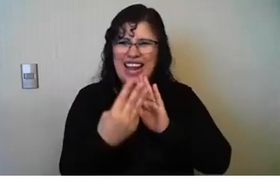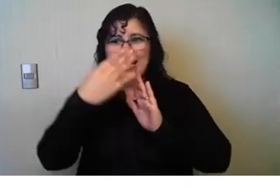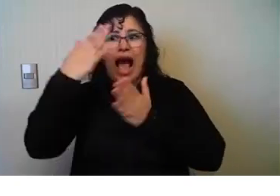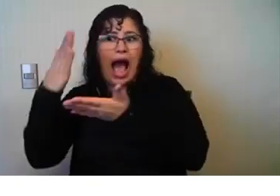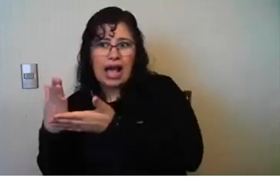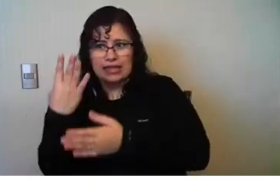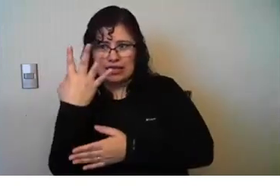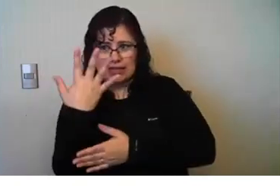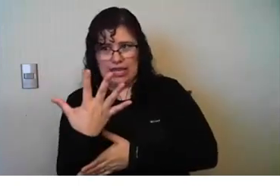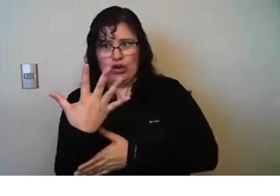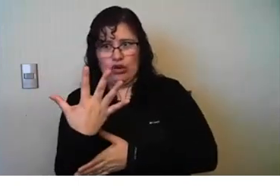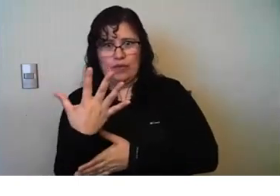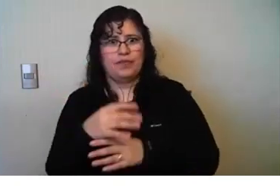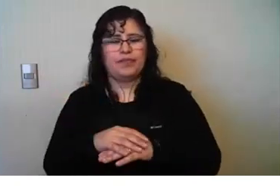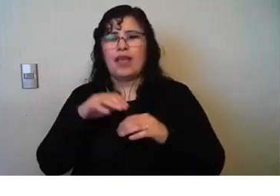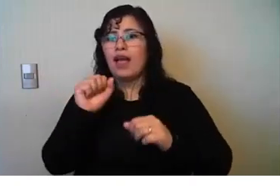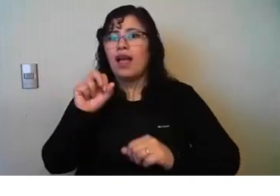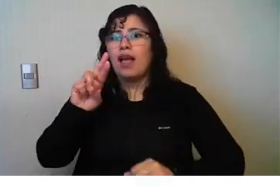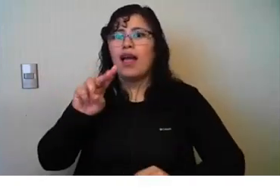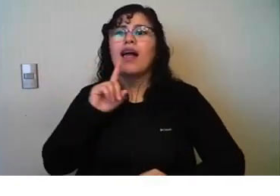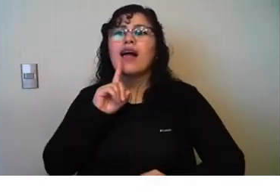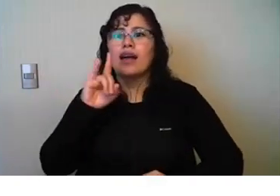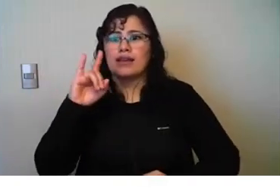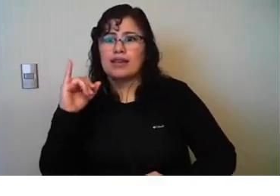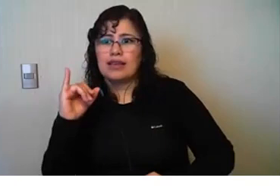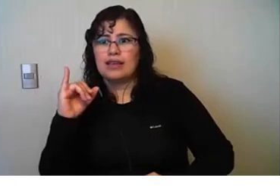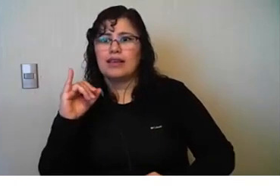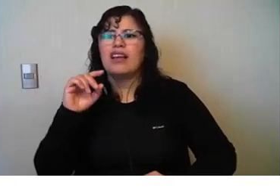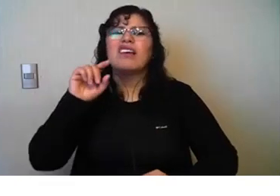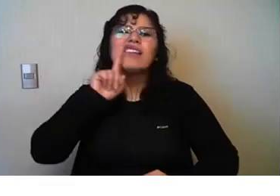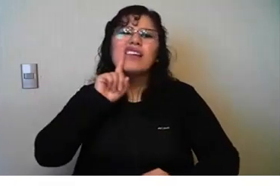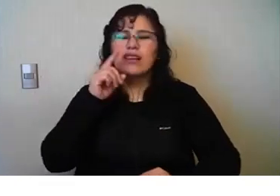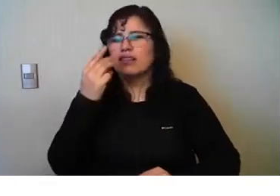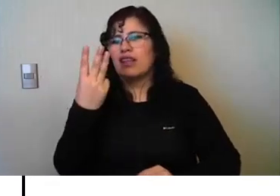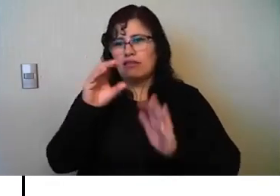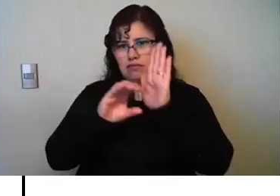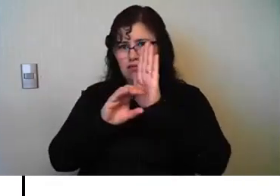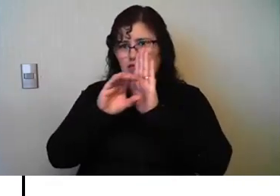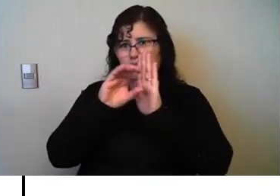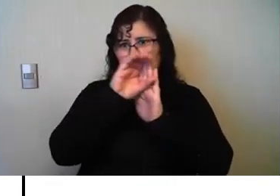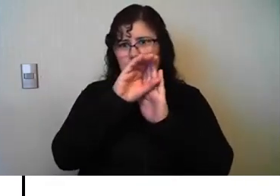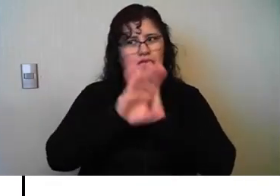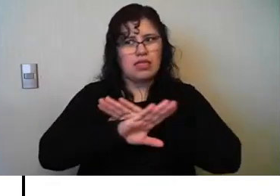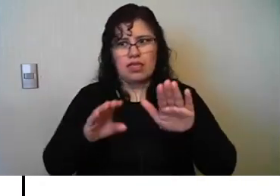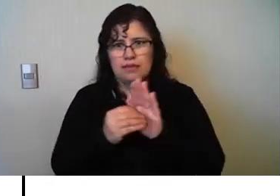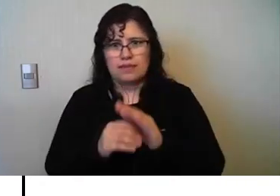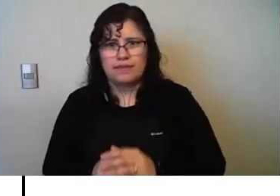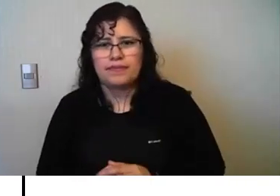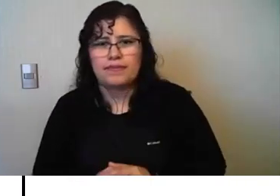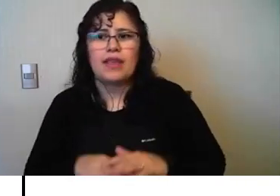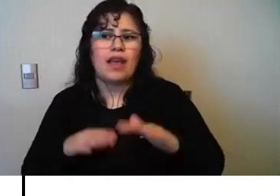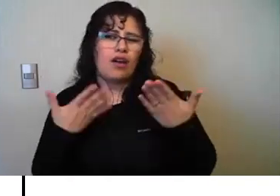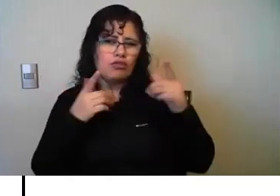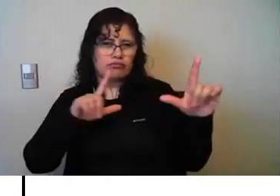arquicorteza, solamente 3 capas. ¿Ya? Ahora, esta imagen,